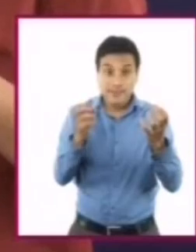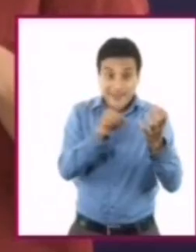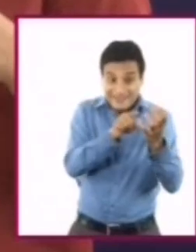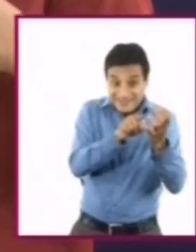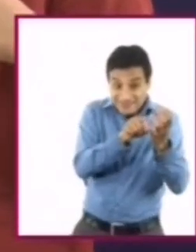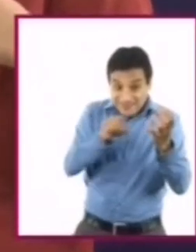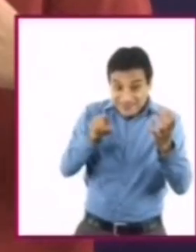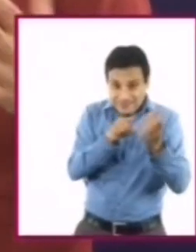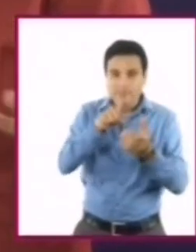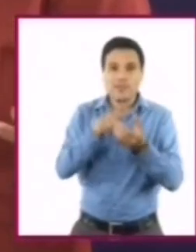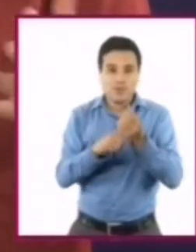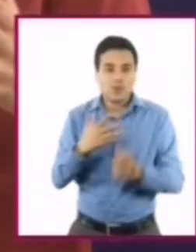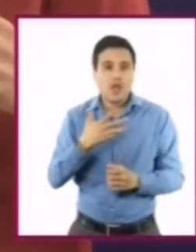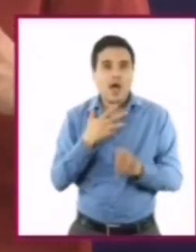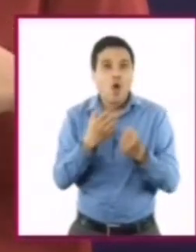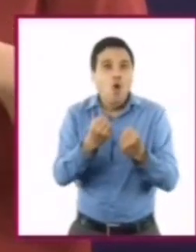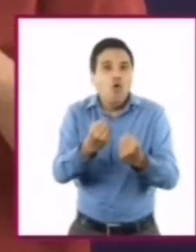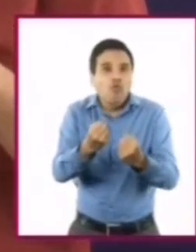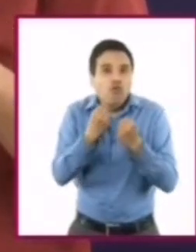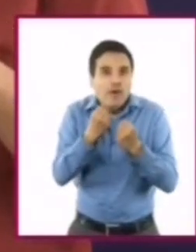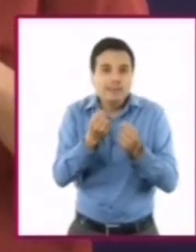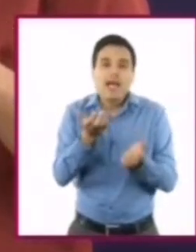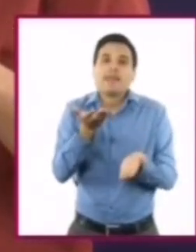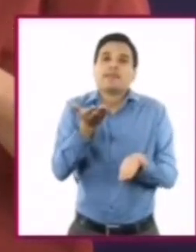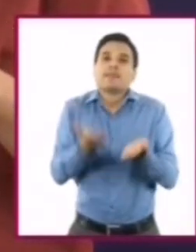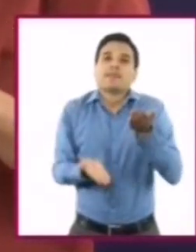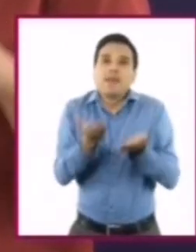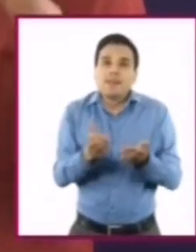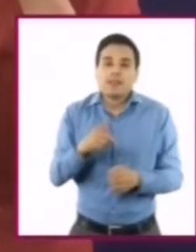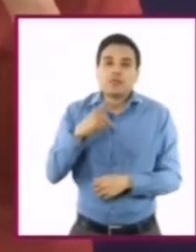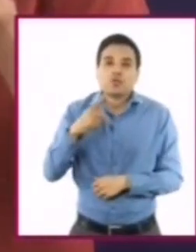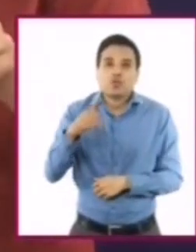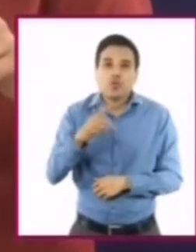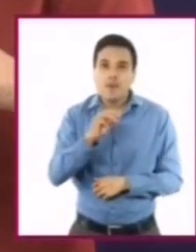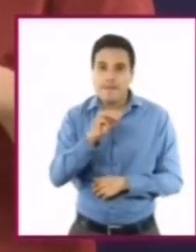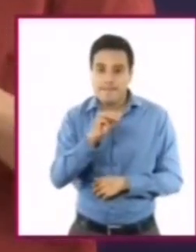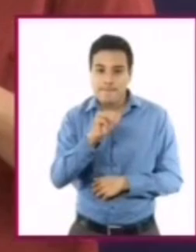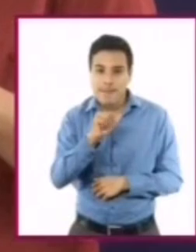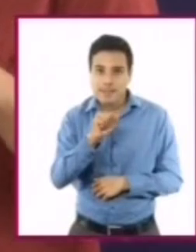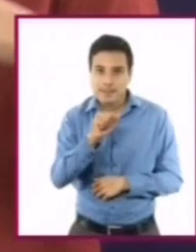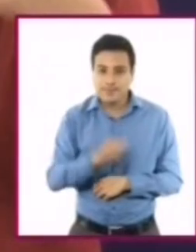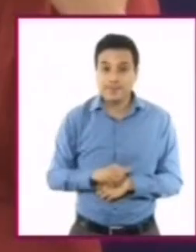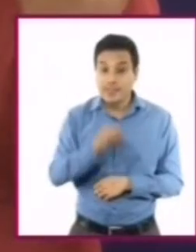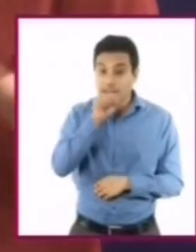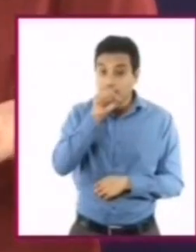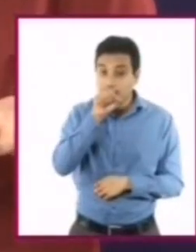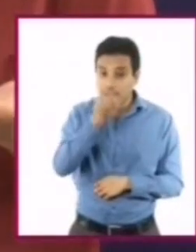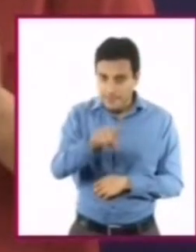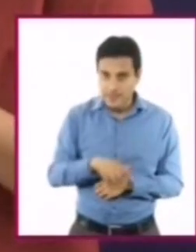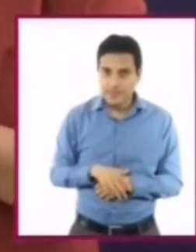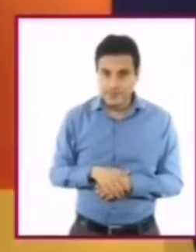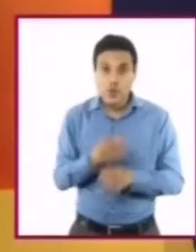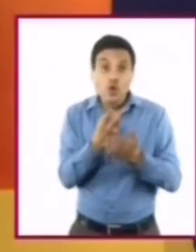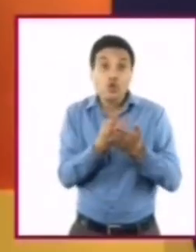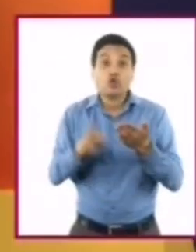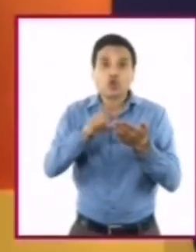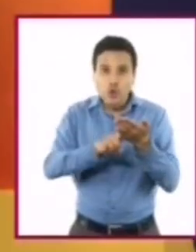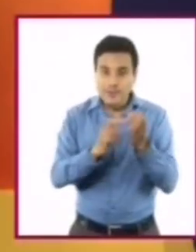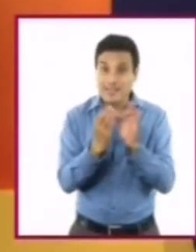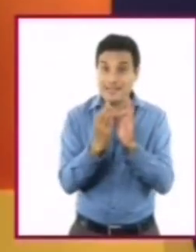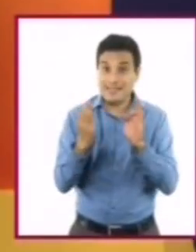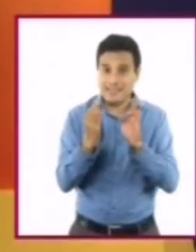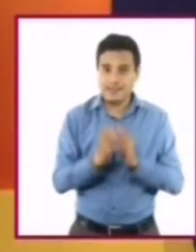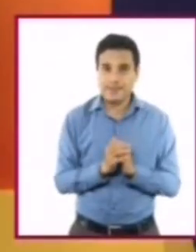fuerza, que es proporcional a sus masas e inversamente proporcional al cuadrado de la distancia que hay entre ellos.